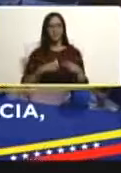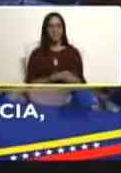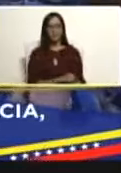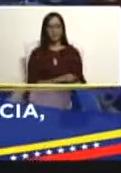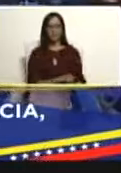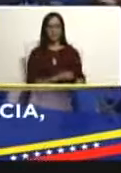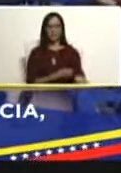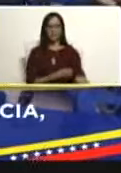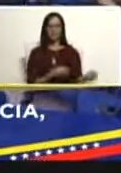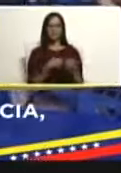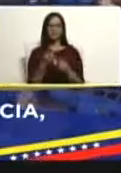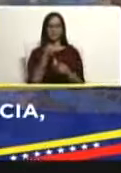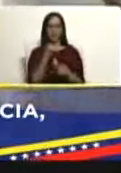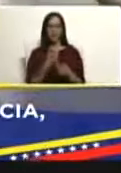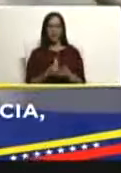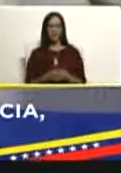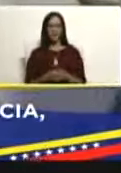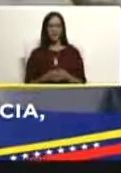Bueno.